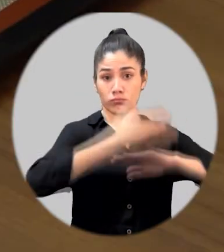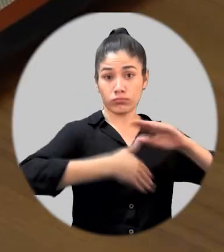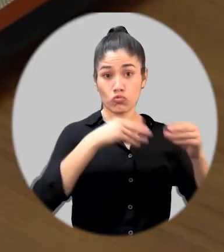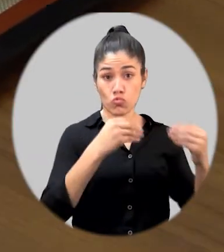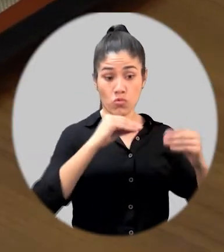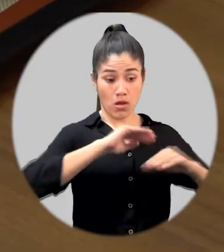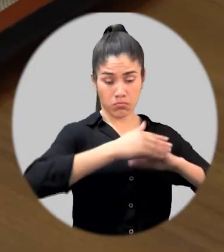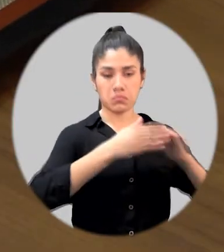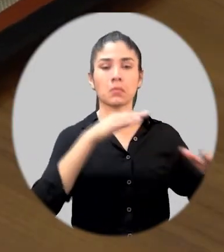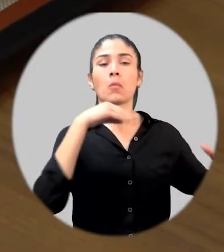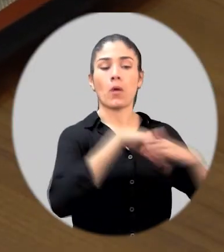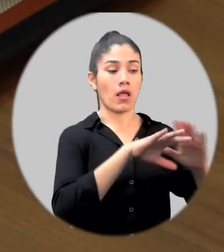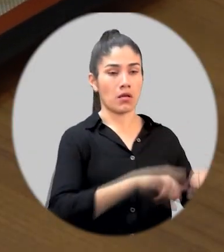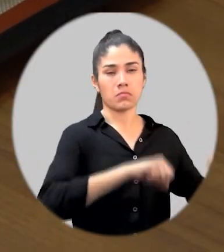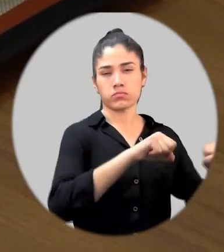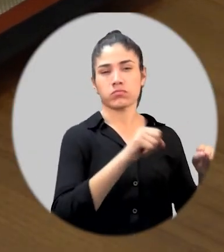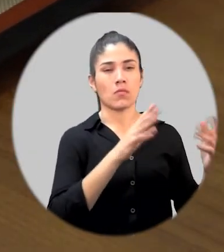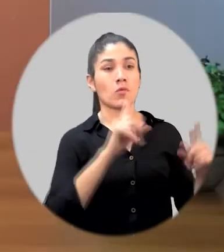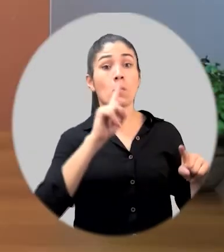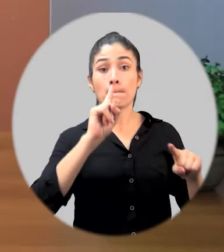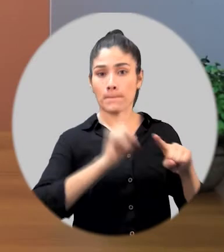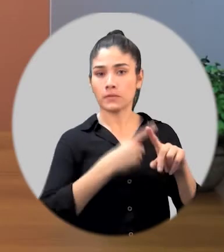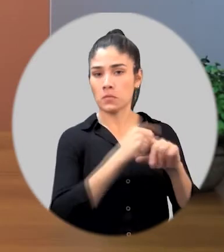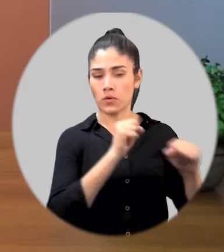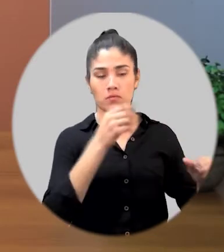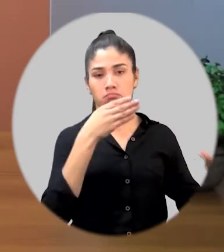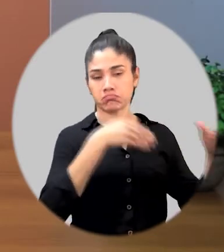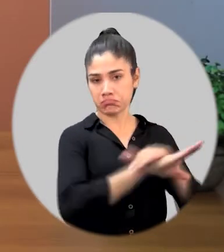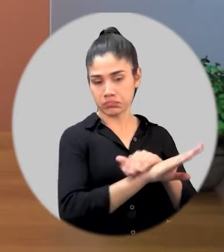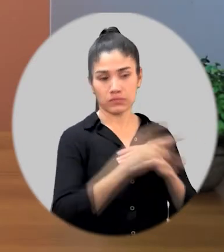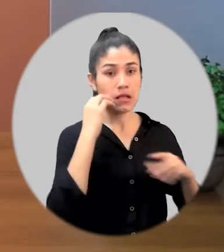y congelar, y les puede durar un mes en